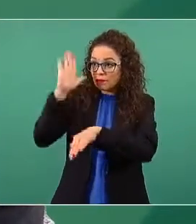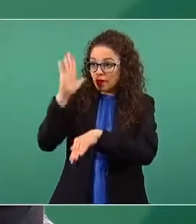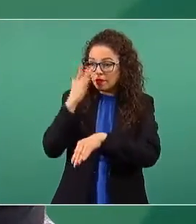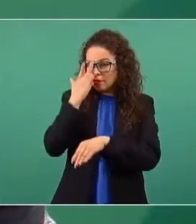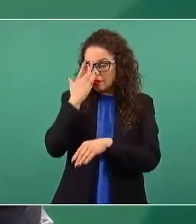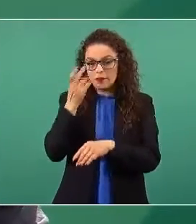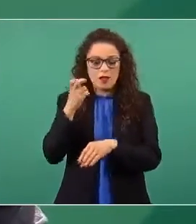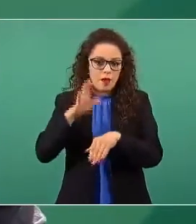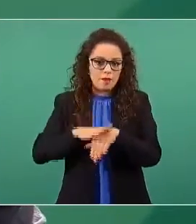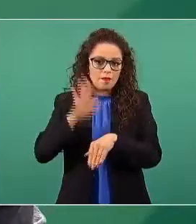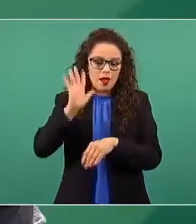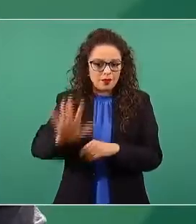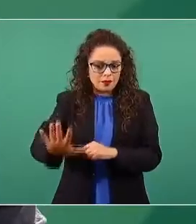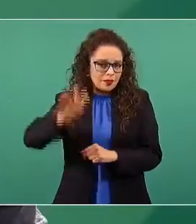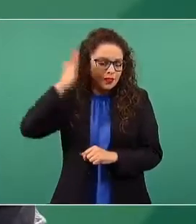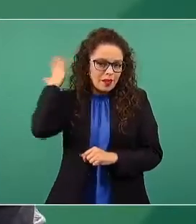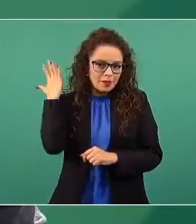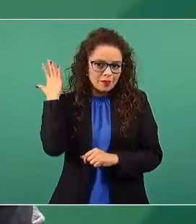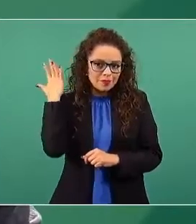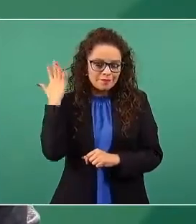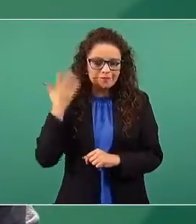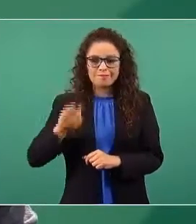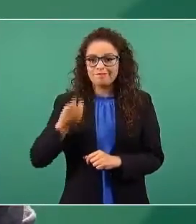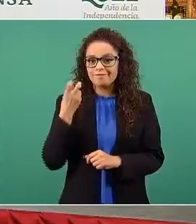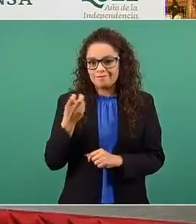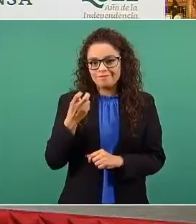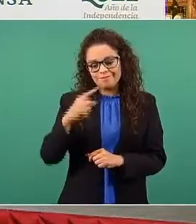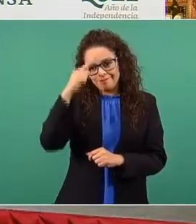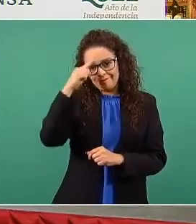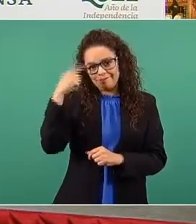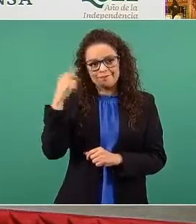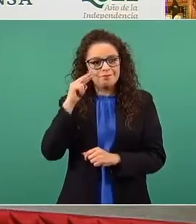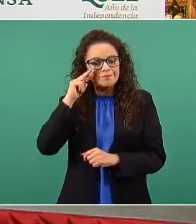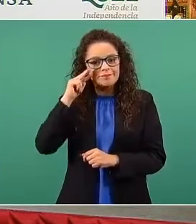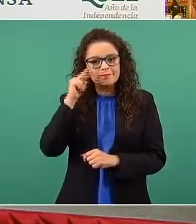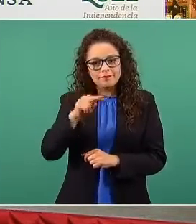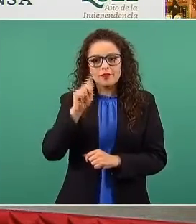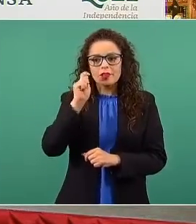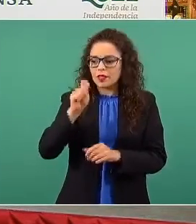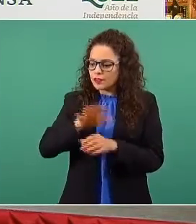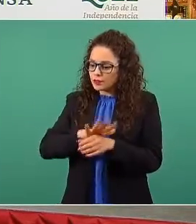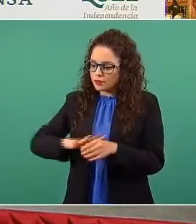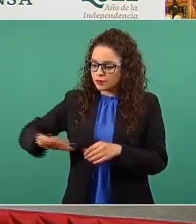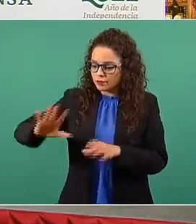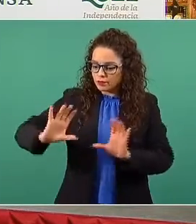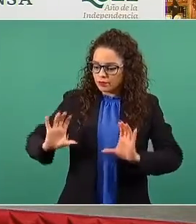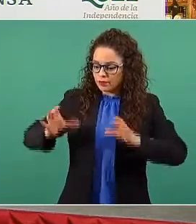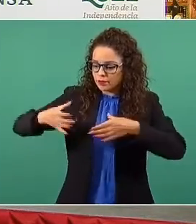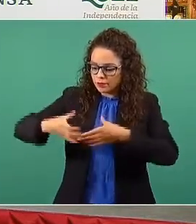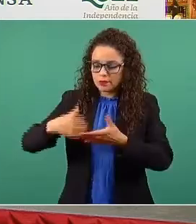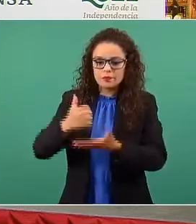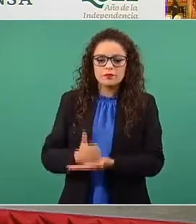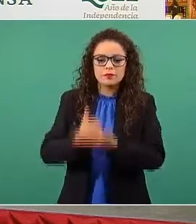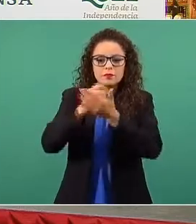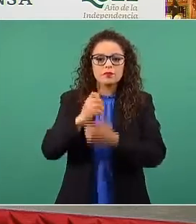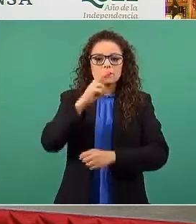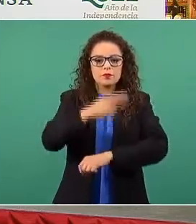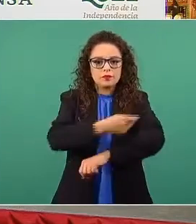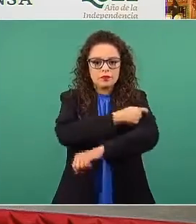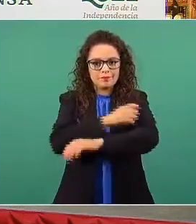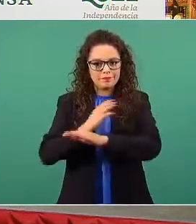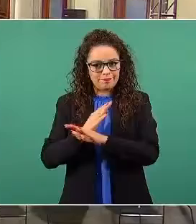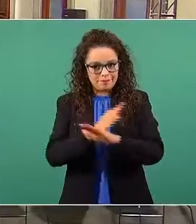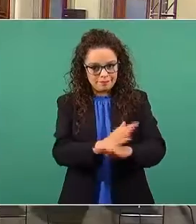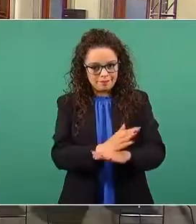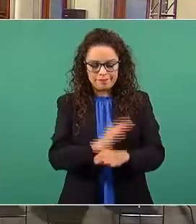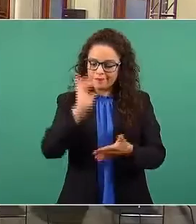reducción fue mucho más acelerada y eso es lo que permite ver el efecto poblacional de la vacuna. Gracias,